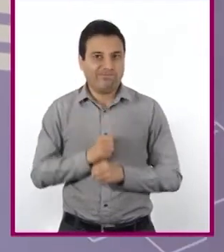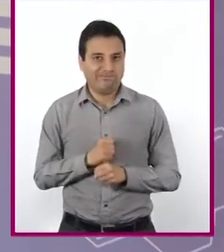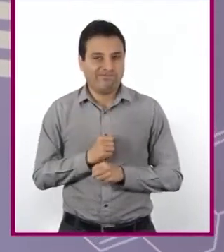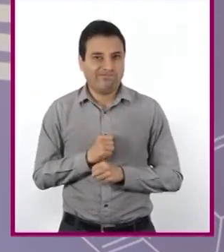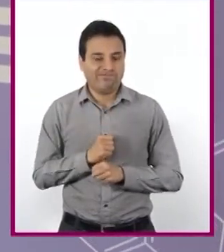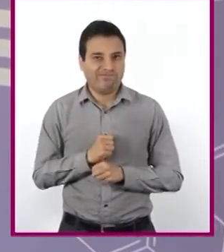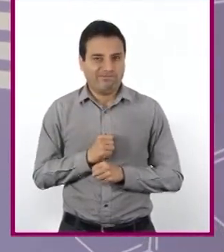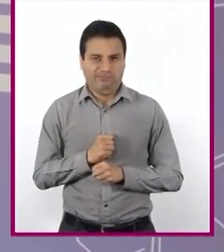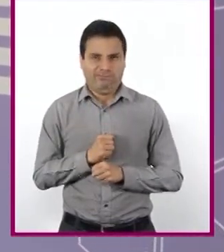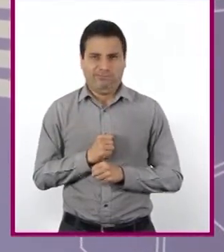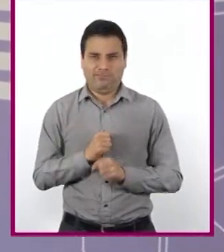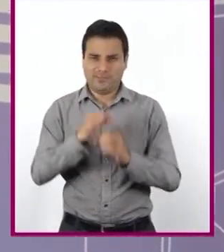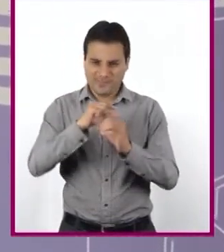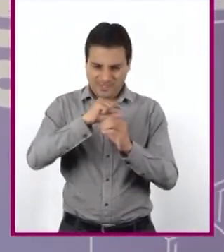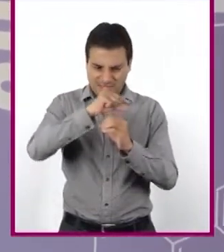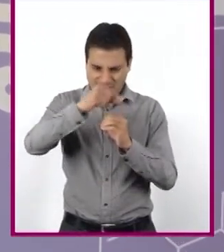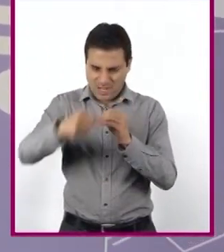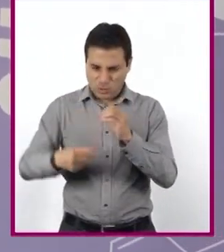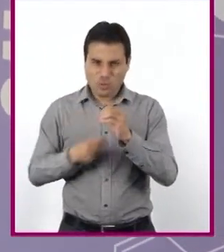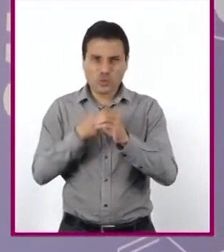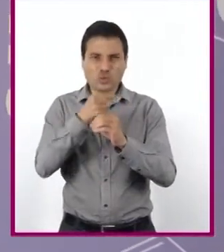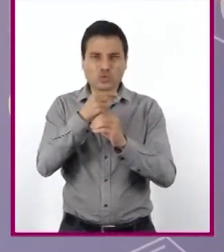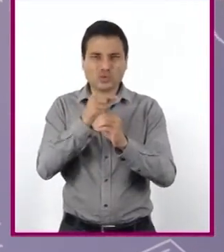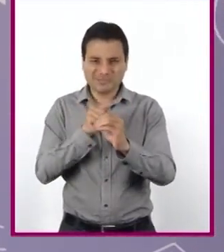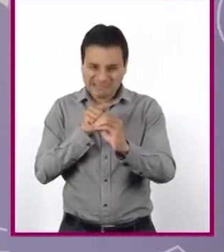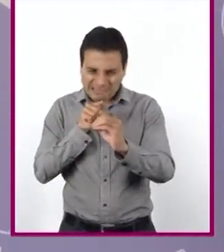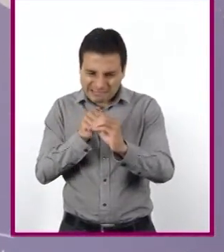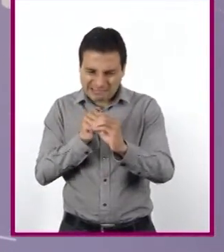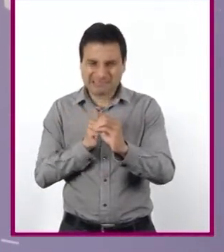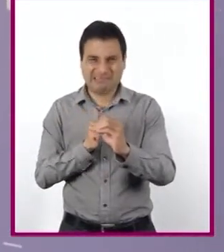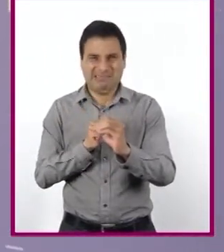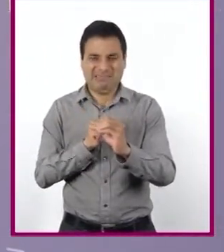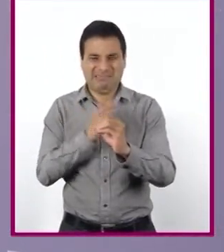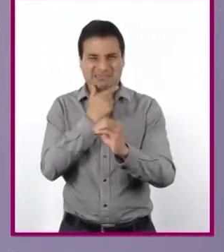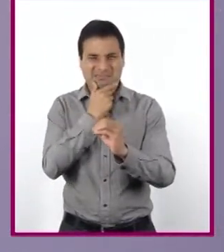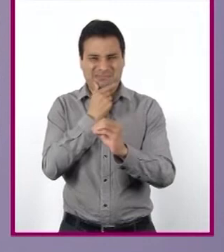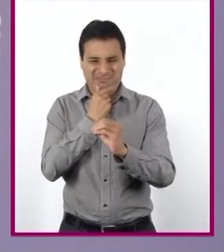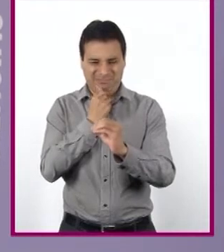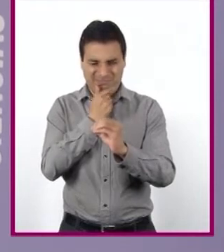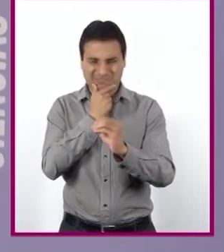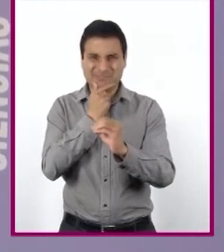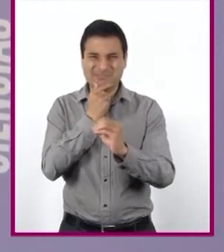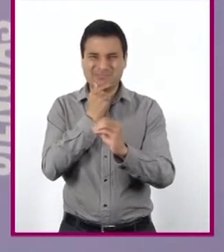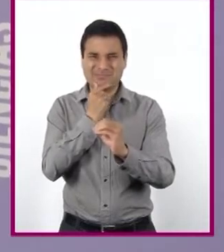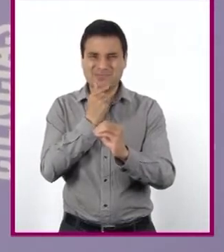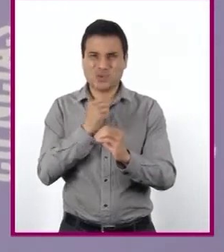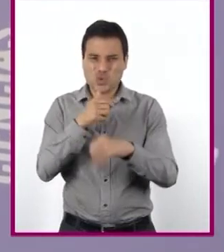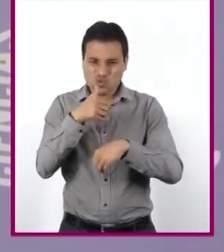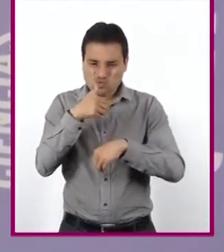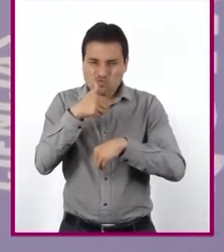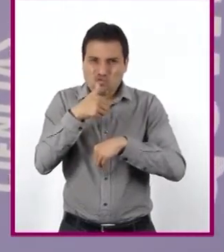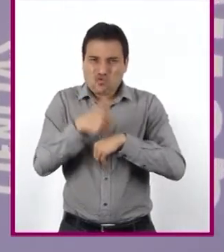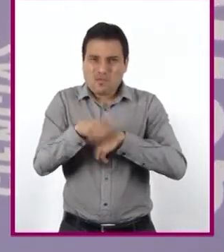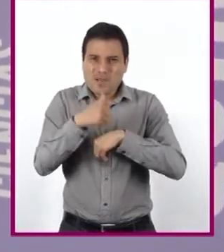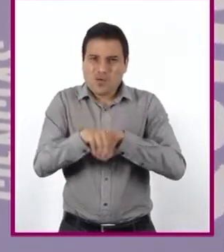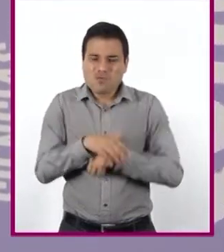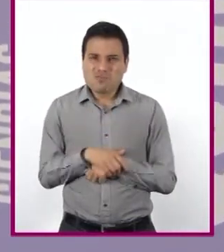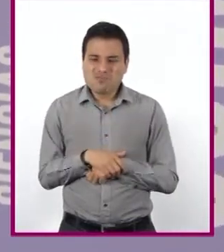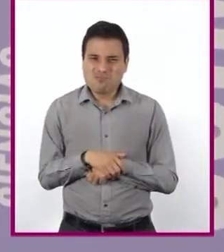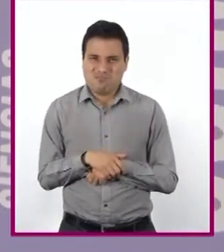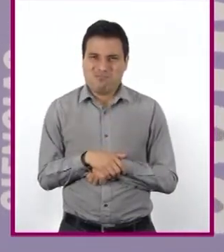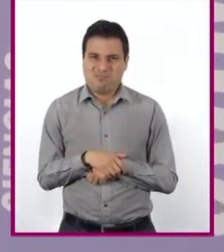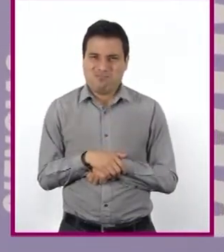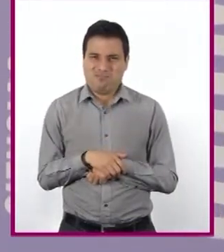¿Por qué los átomos de diferentes elementos tienden a adquirir el mismo número de electrones que